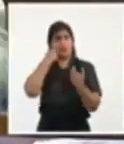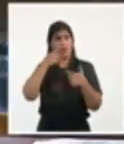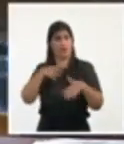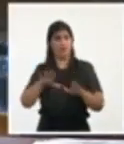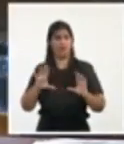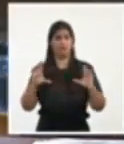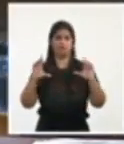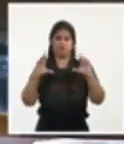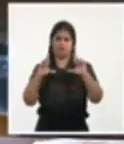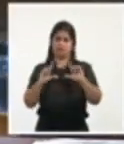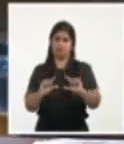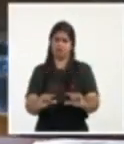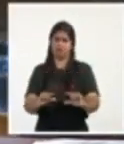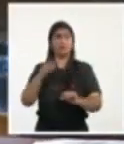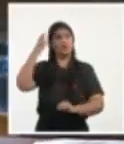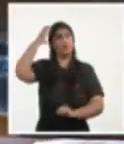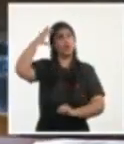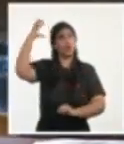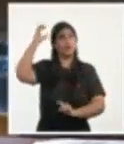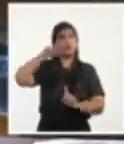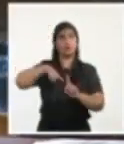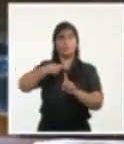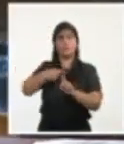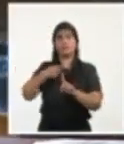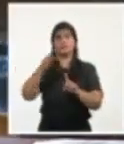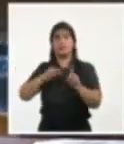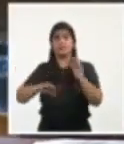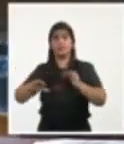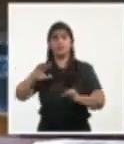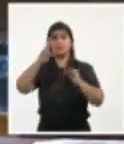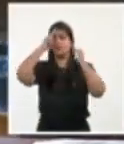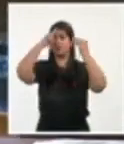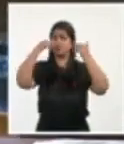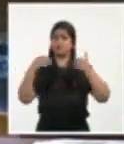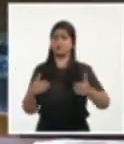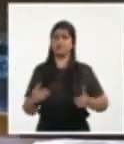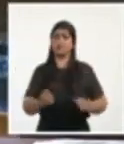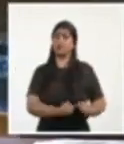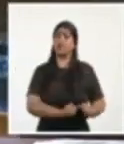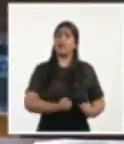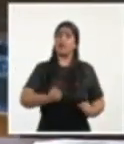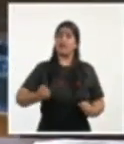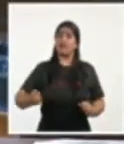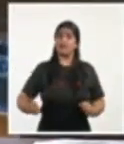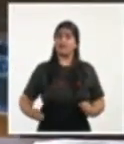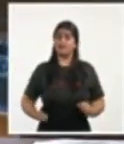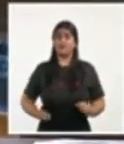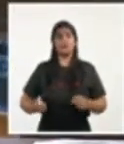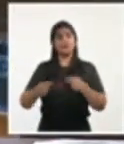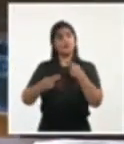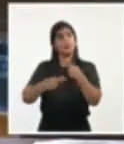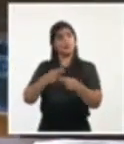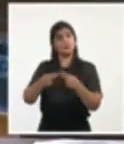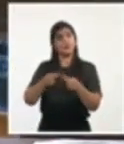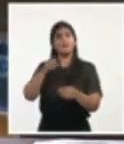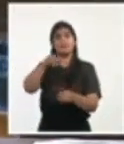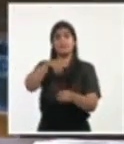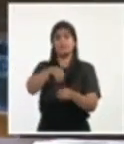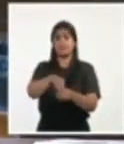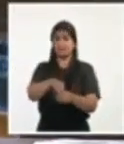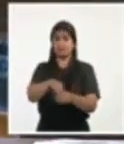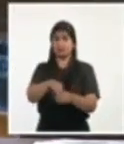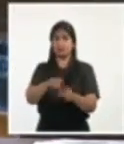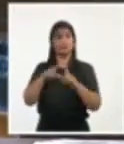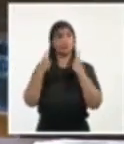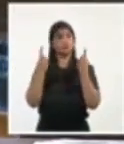provincia. E independientemente del esfuerzo que se ha hecho en este territorio, no lo tenemos todo resuelto y todavía no se